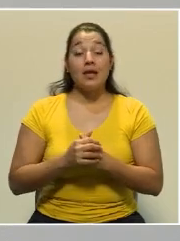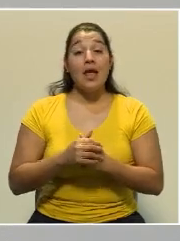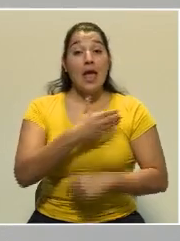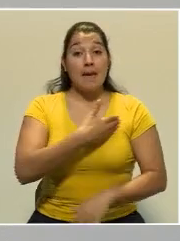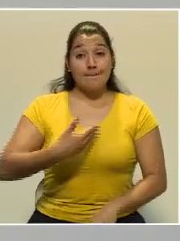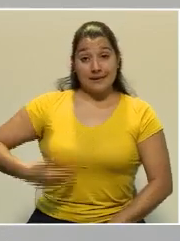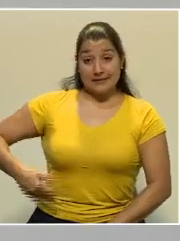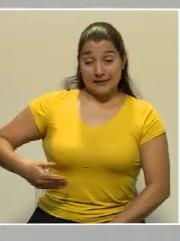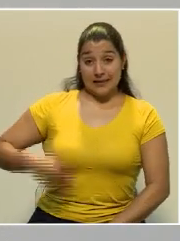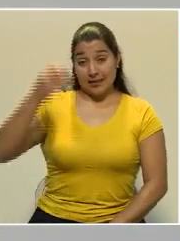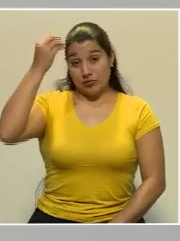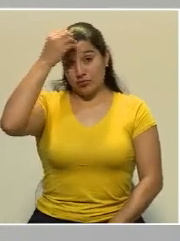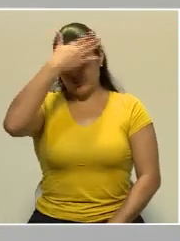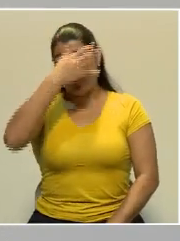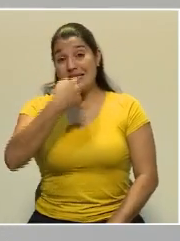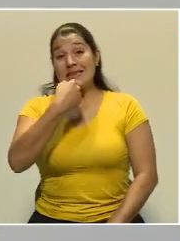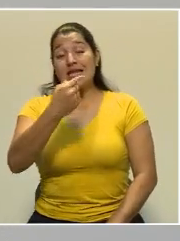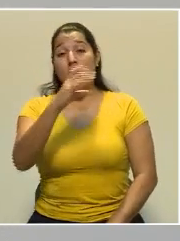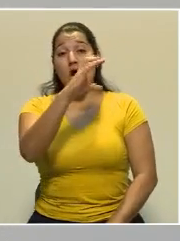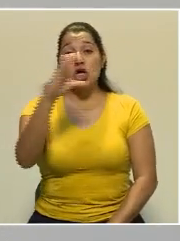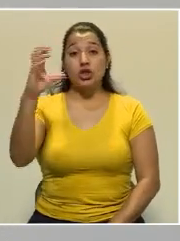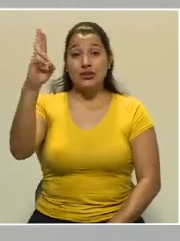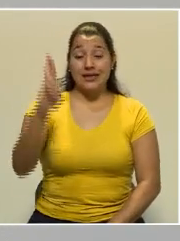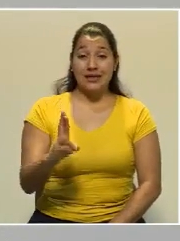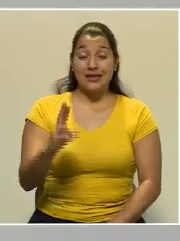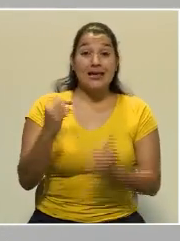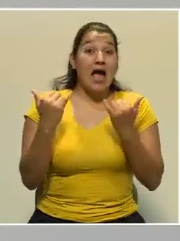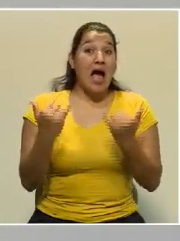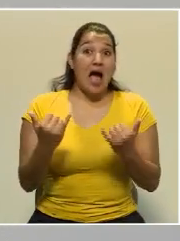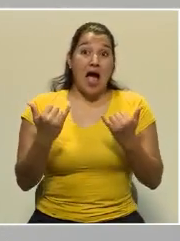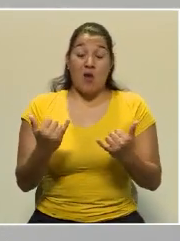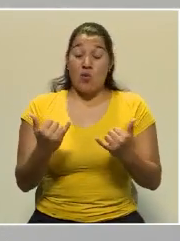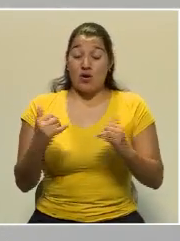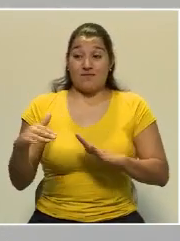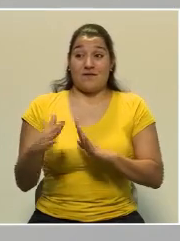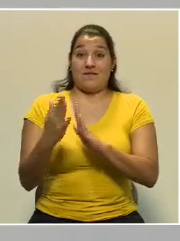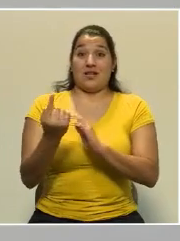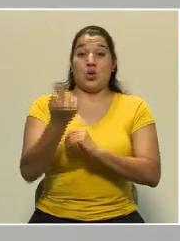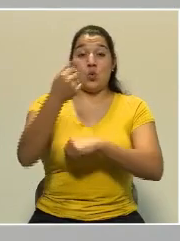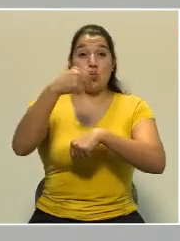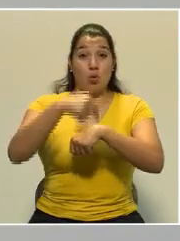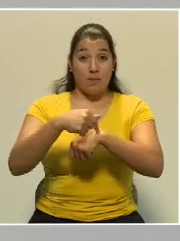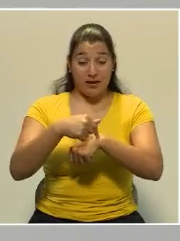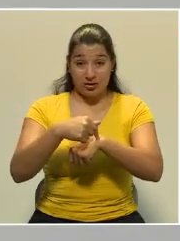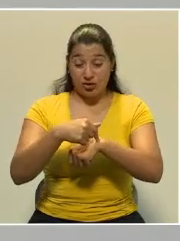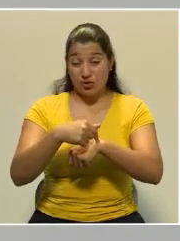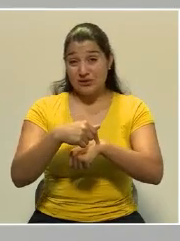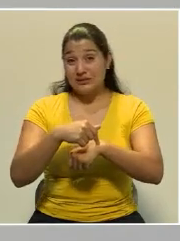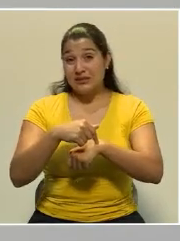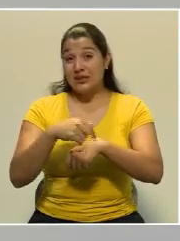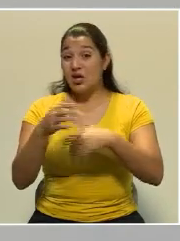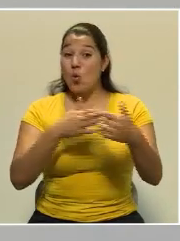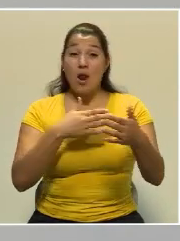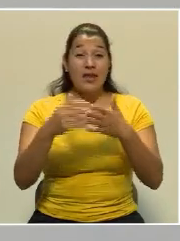presidente Carlos Alvarado dijo que el país se encuentra en un punto en donde cualquier recorte